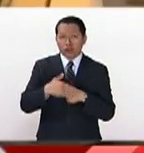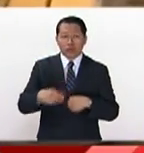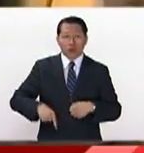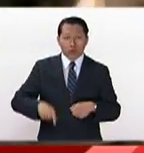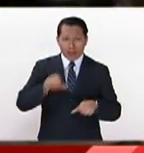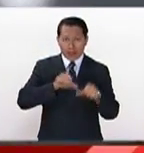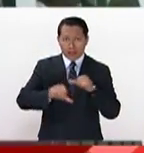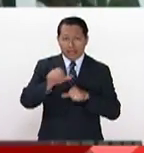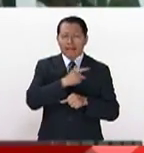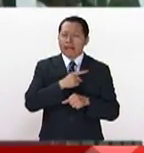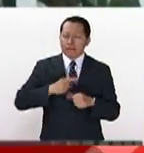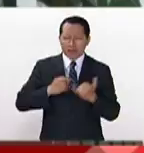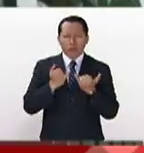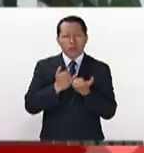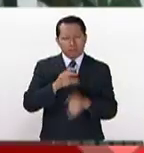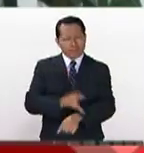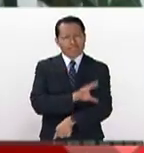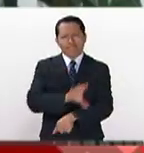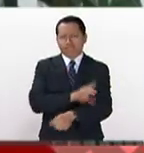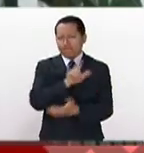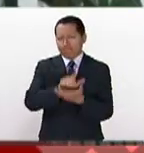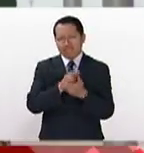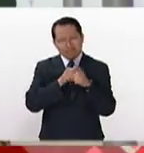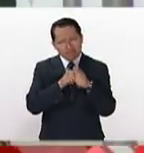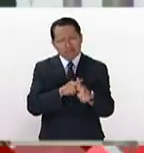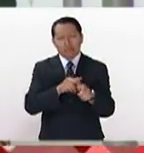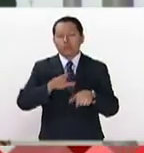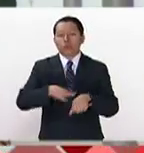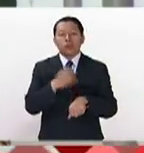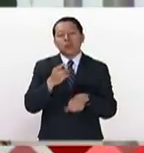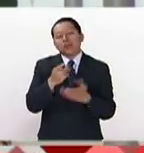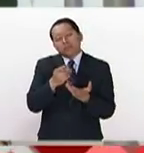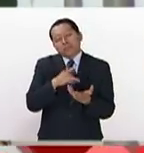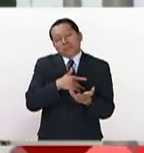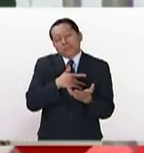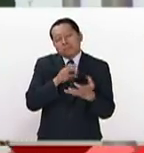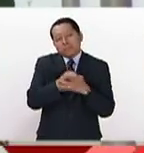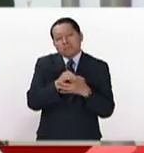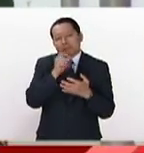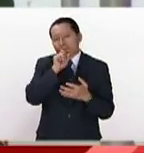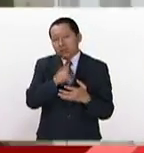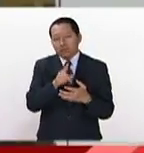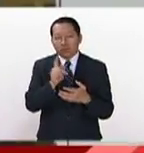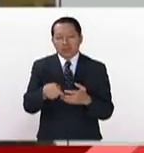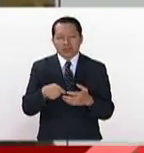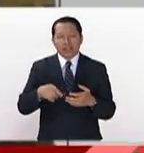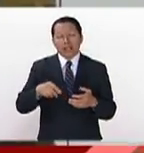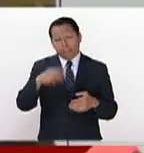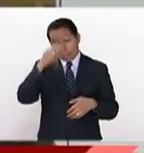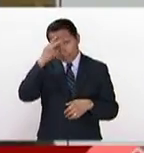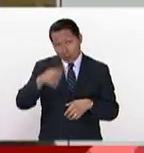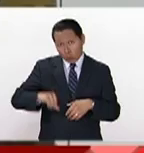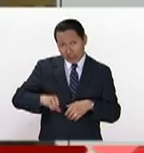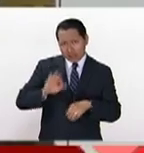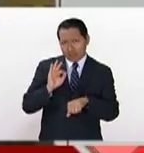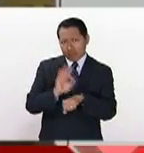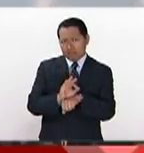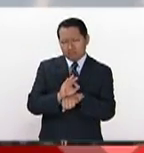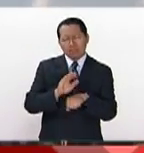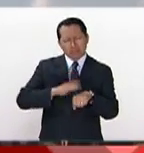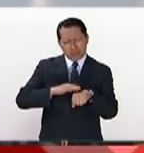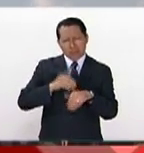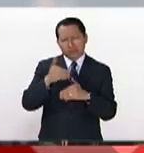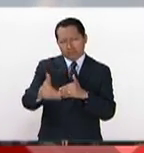debe continuar con la reforma energética por elemental sentido común y de protección a los intereses del país. Más adelante ahondaremos